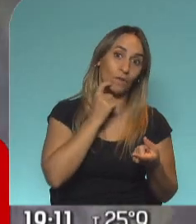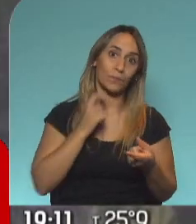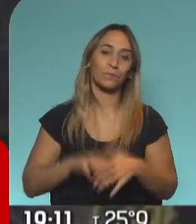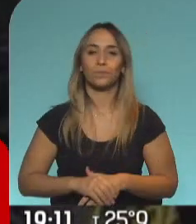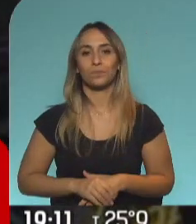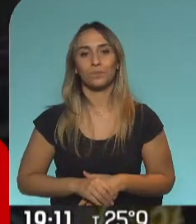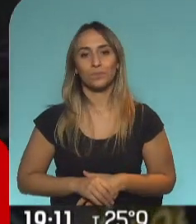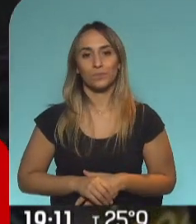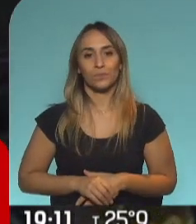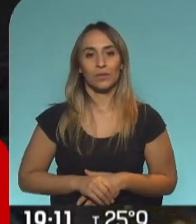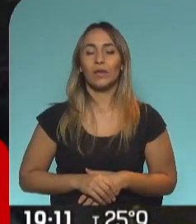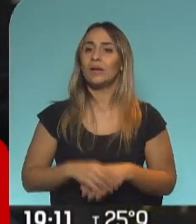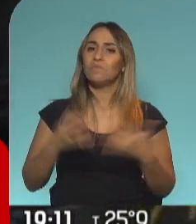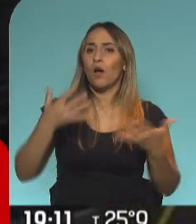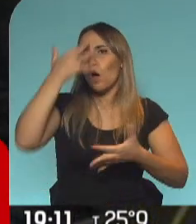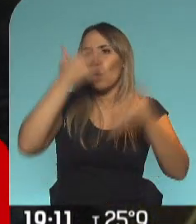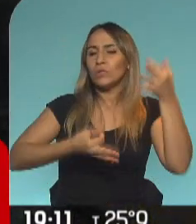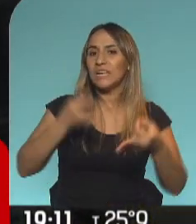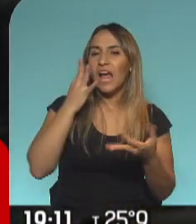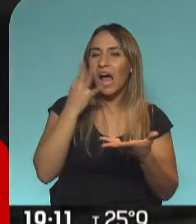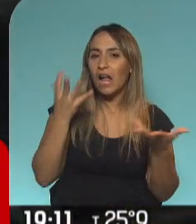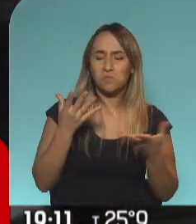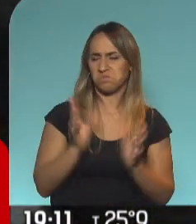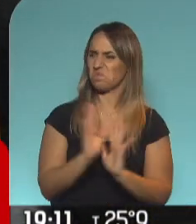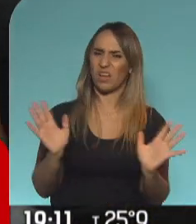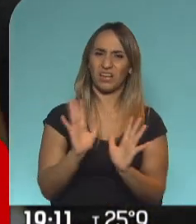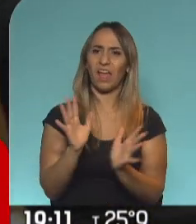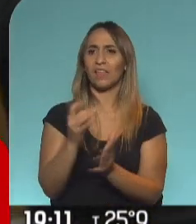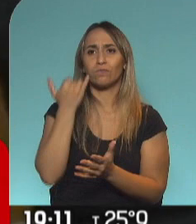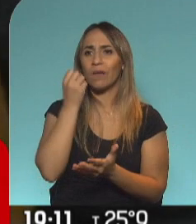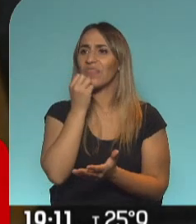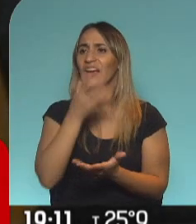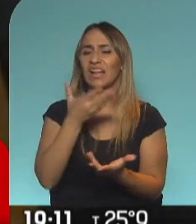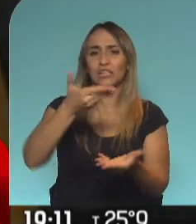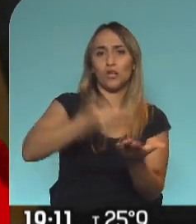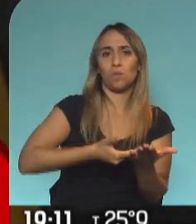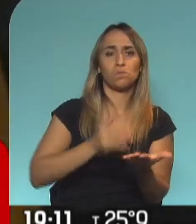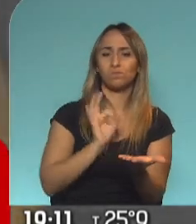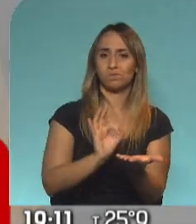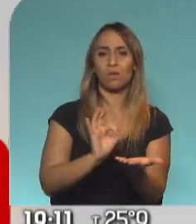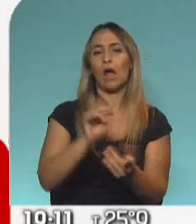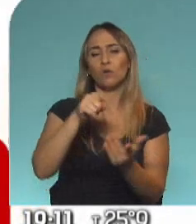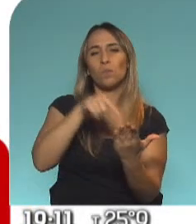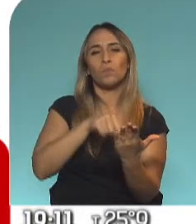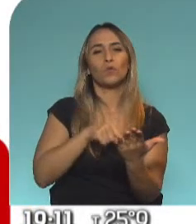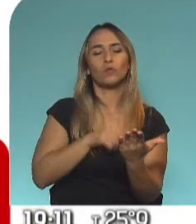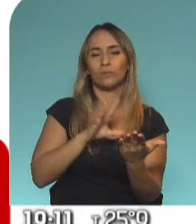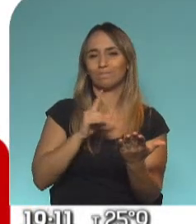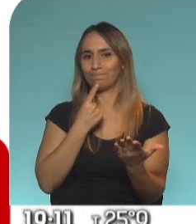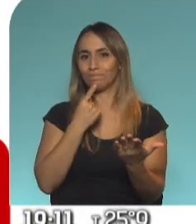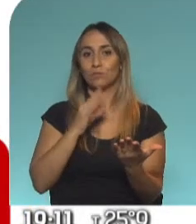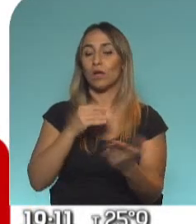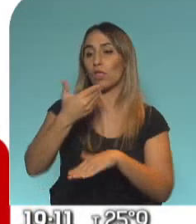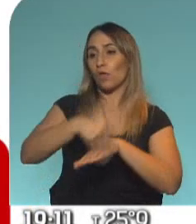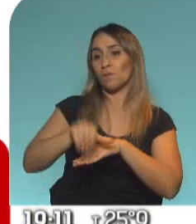justicia? Básicamente nada, está tomado como una declaración. Hay algunos aspectos que podrían ser cuestionables, por ejemplo, el hecho de que el domicilio de